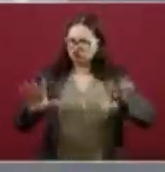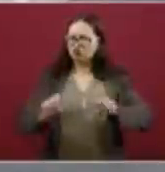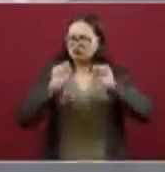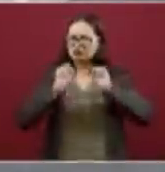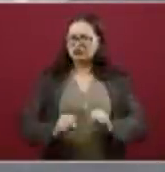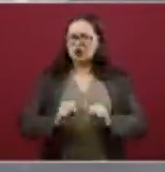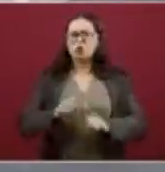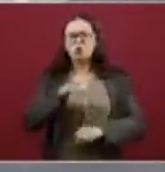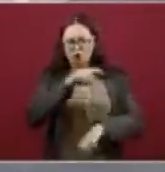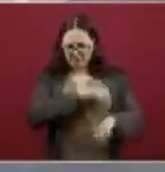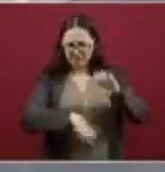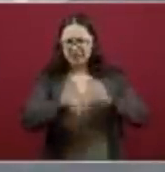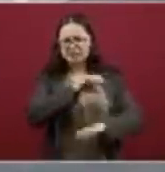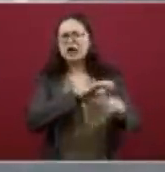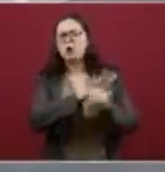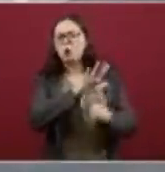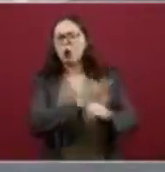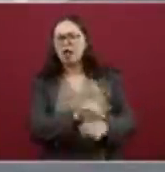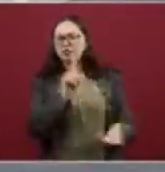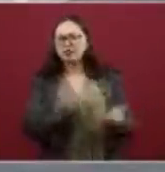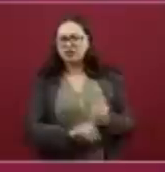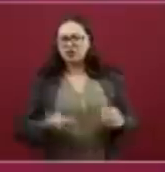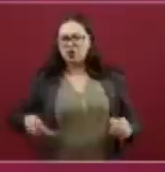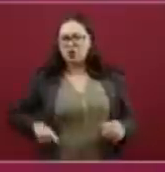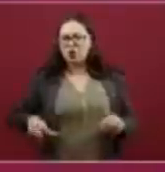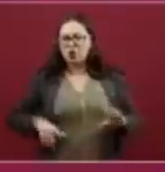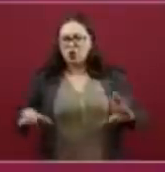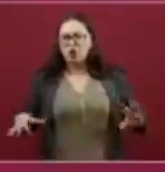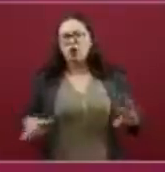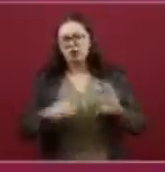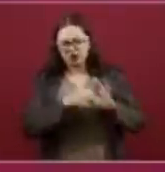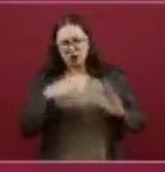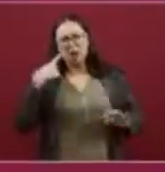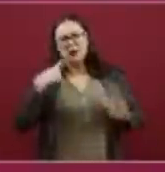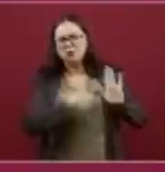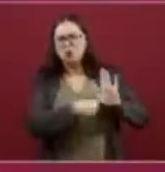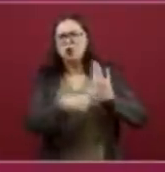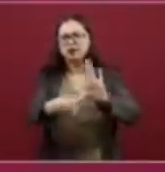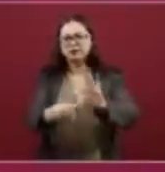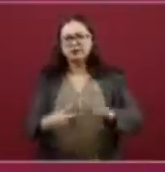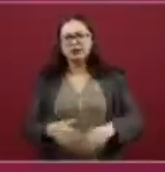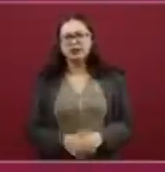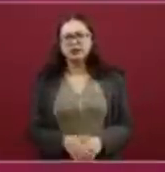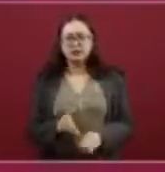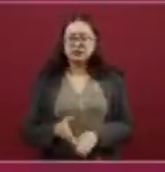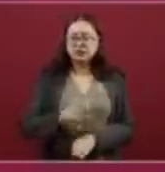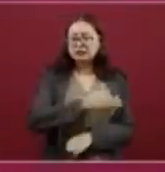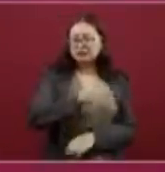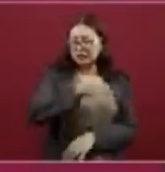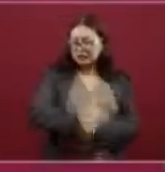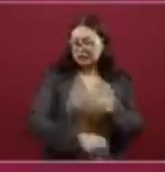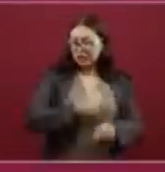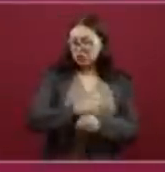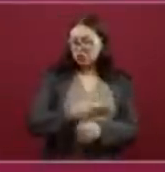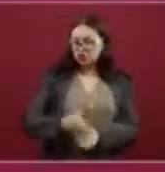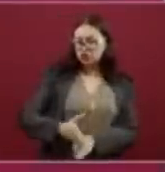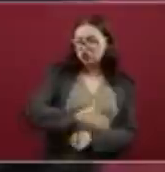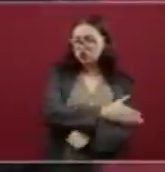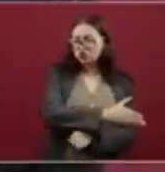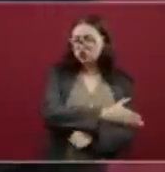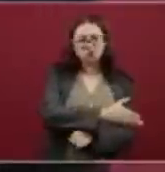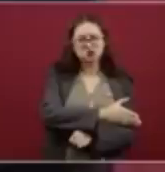las empresas que se crearon? No solo en el sexenio pasado,